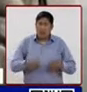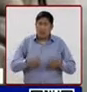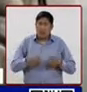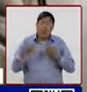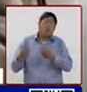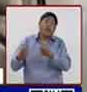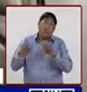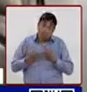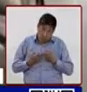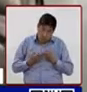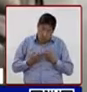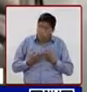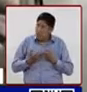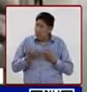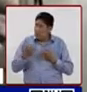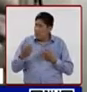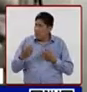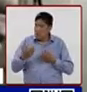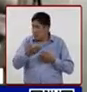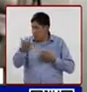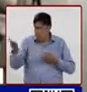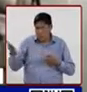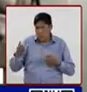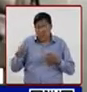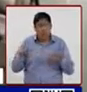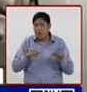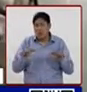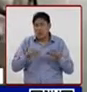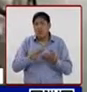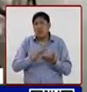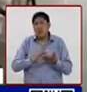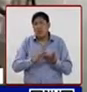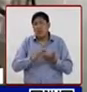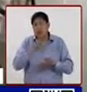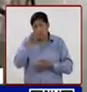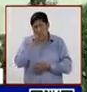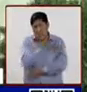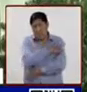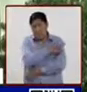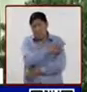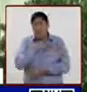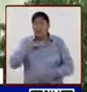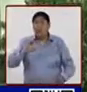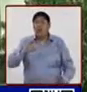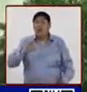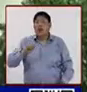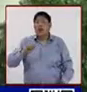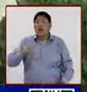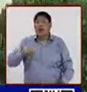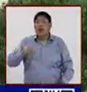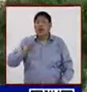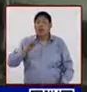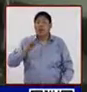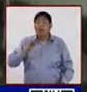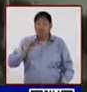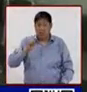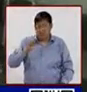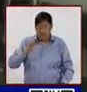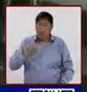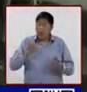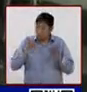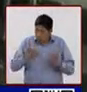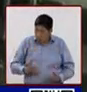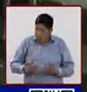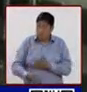sido donaciones tanto de del personal como de las farmacias de aquí de Capinota. Esta mañana se ha